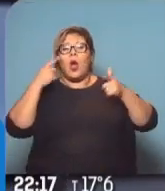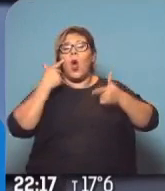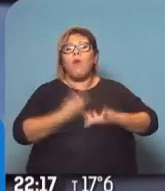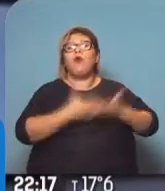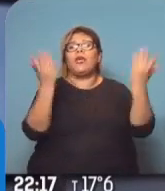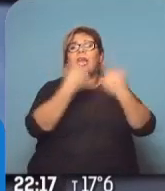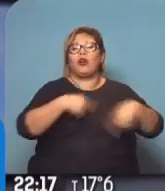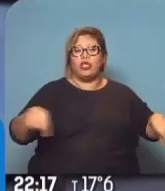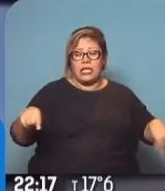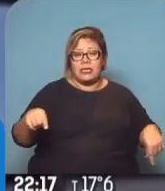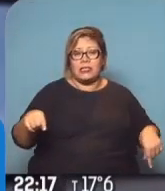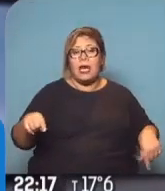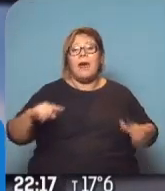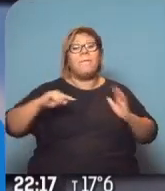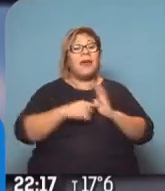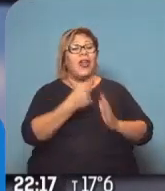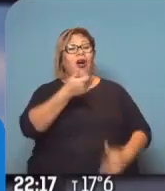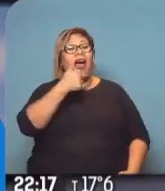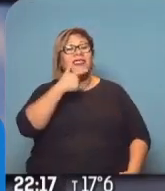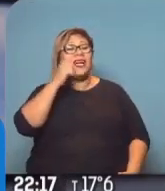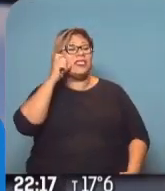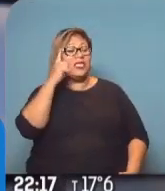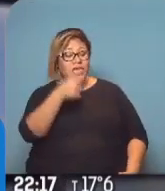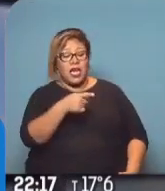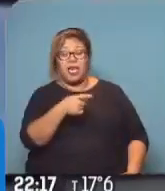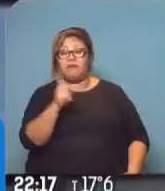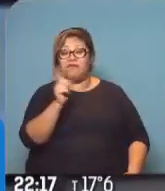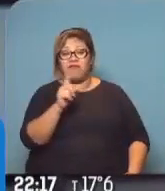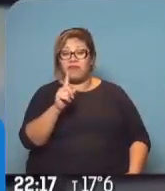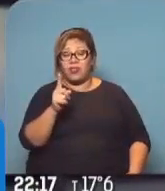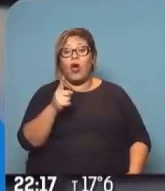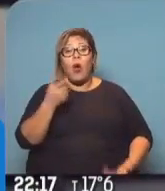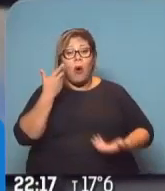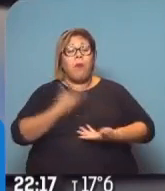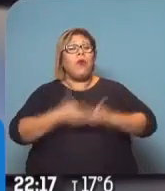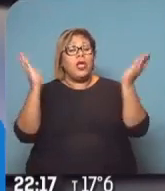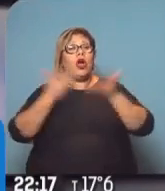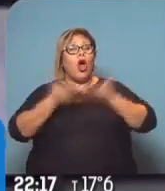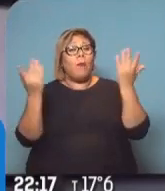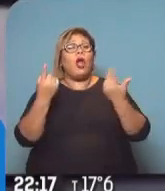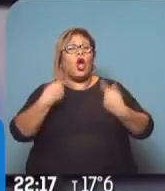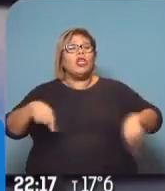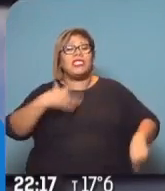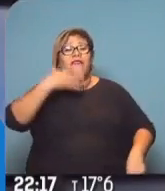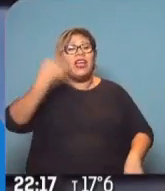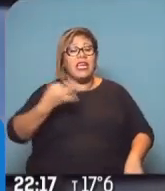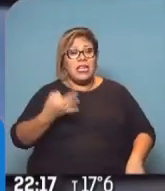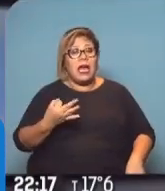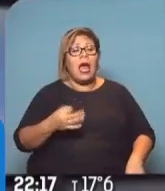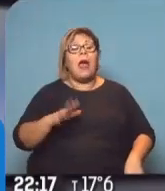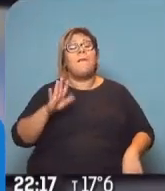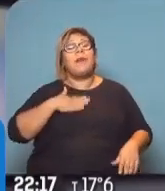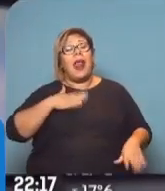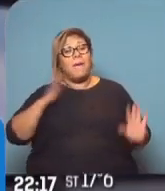expediente. Esto no le ha sucedido a Assange y me parece que tiene un récord envidiable para cualquiera de los medios de comunicación del